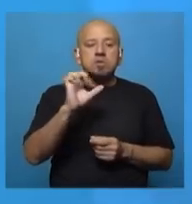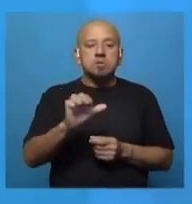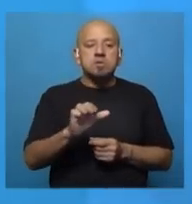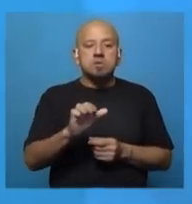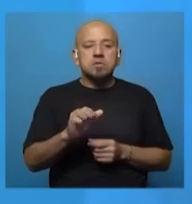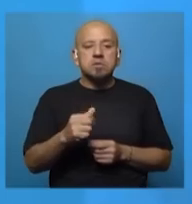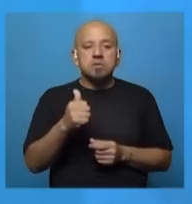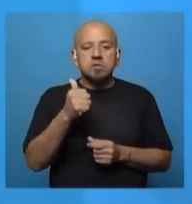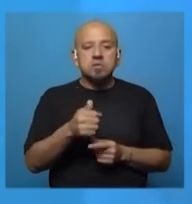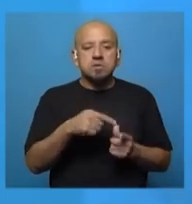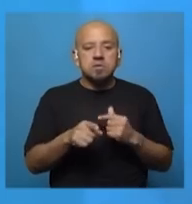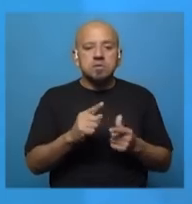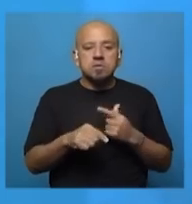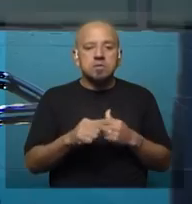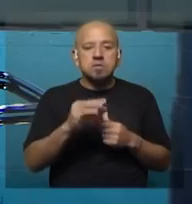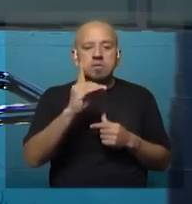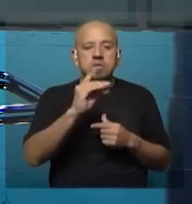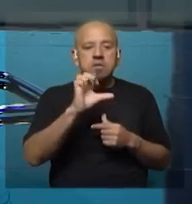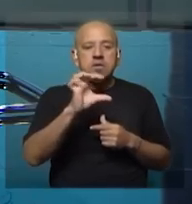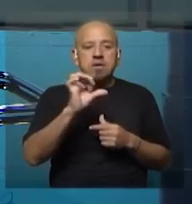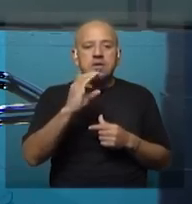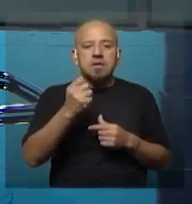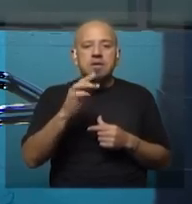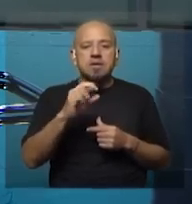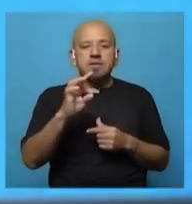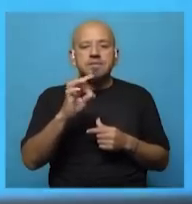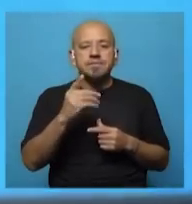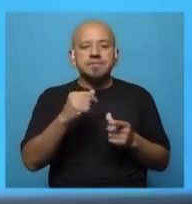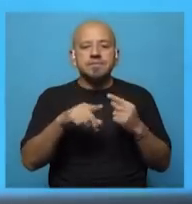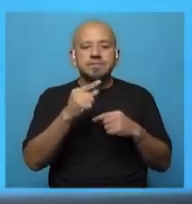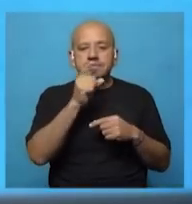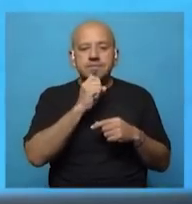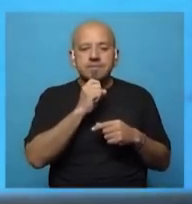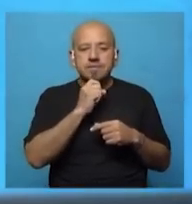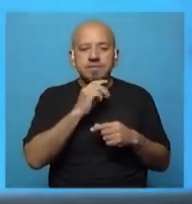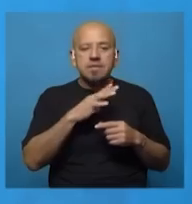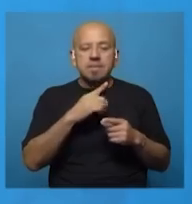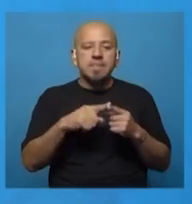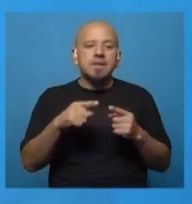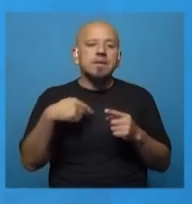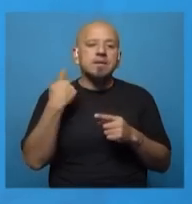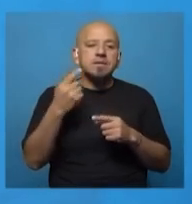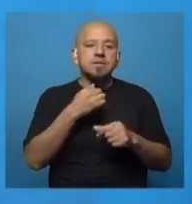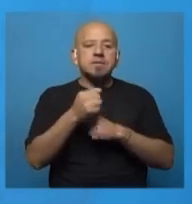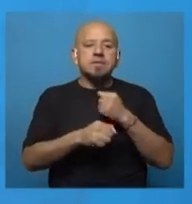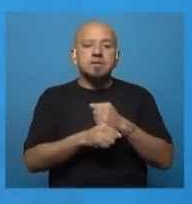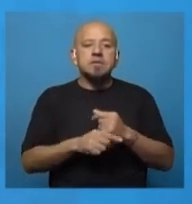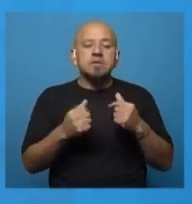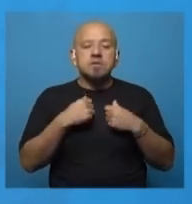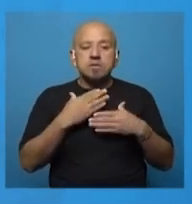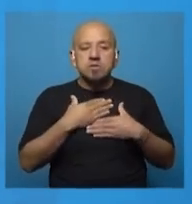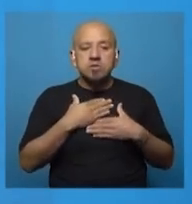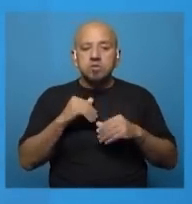en absoluto descartado absoluto descartado bueno capaz que en marzo tenemos novedades el próximo año Exacto porque nosotros a nivel